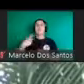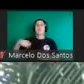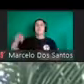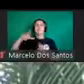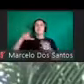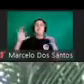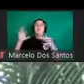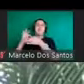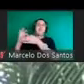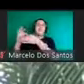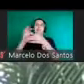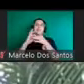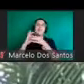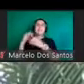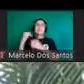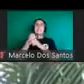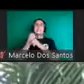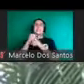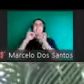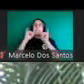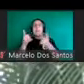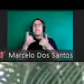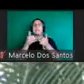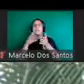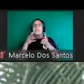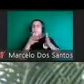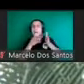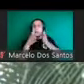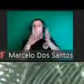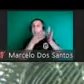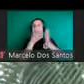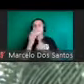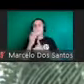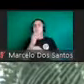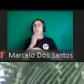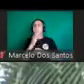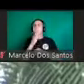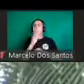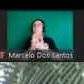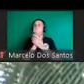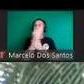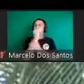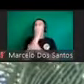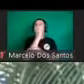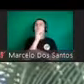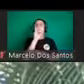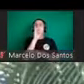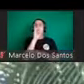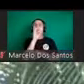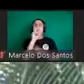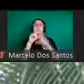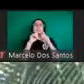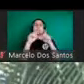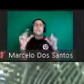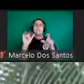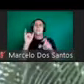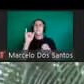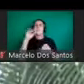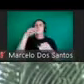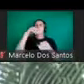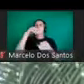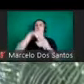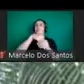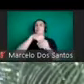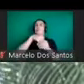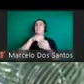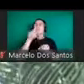ha empezado a dibujar una hoja de ruta súper clara y concreta de cómo debe ser una empresa inclusiva.